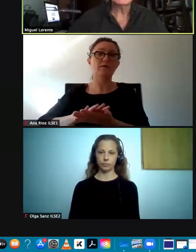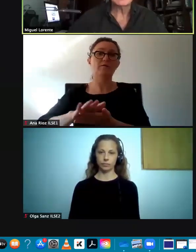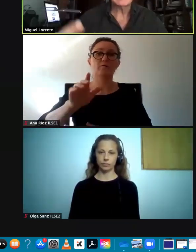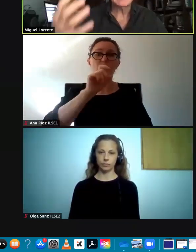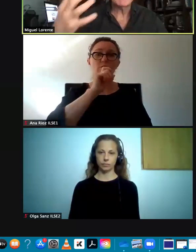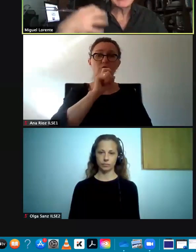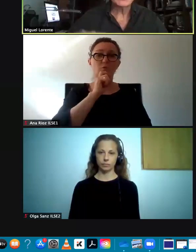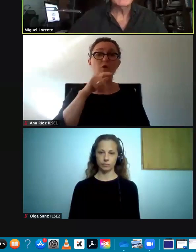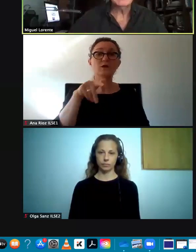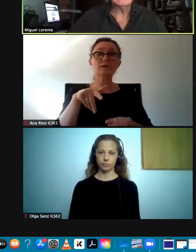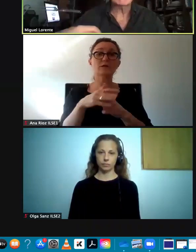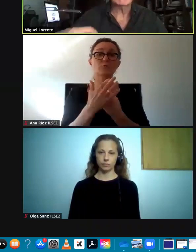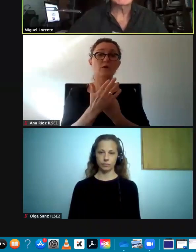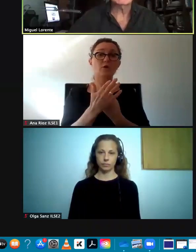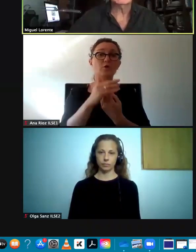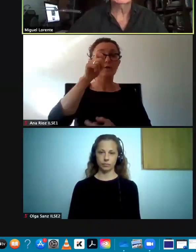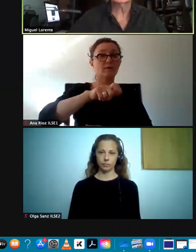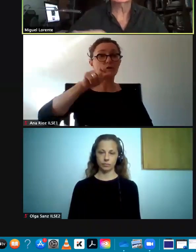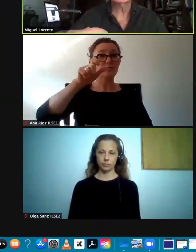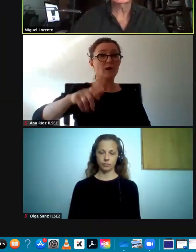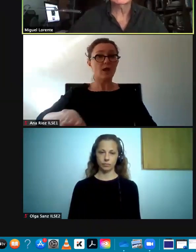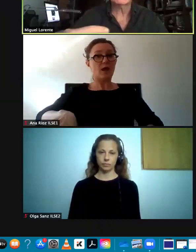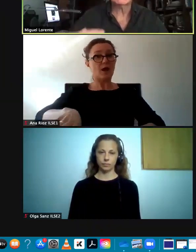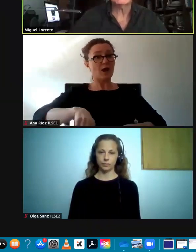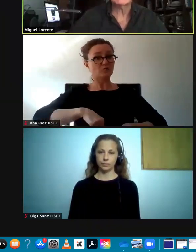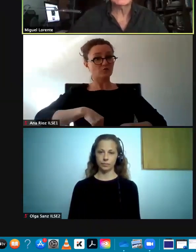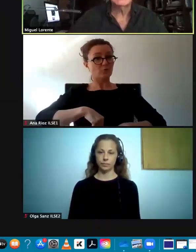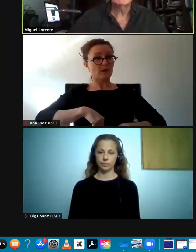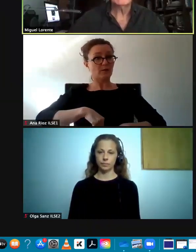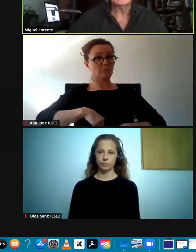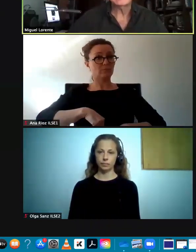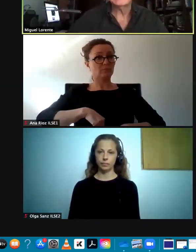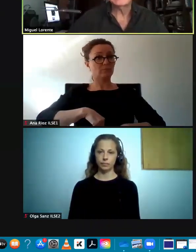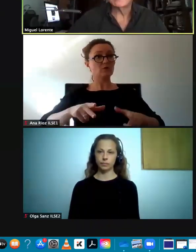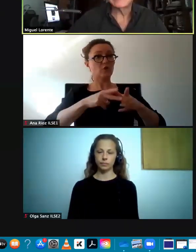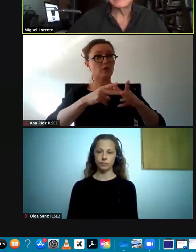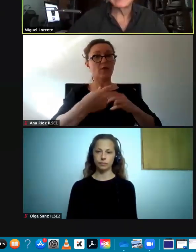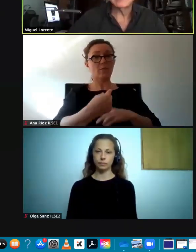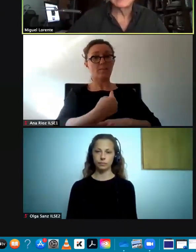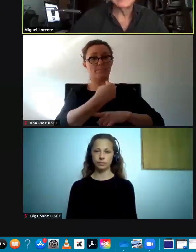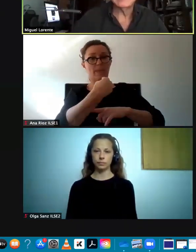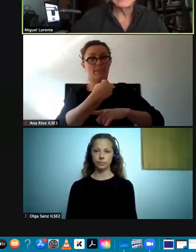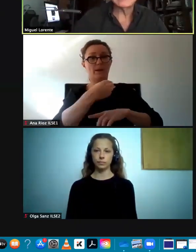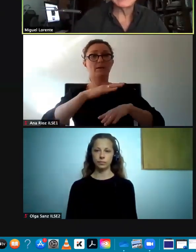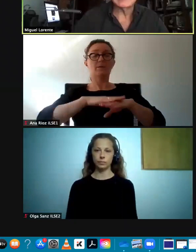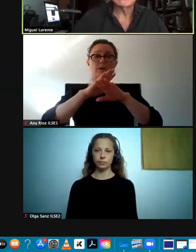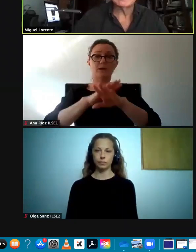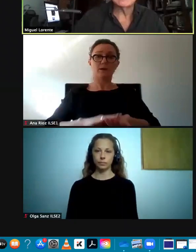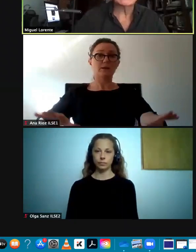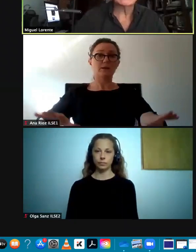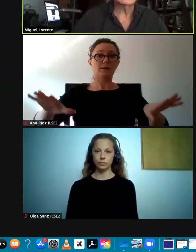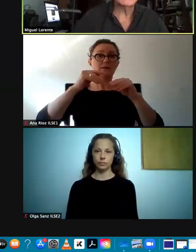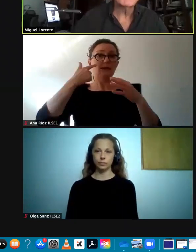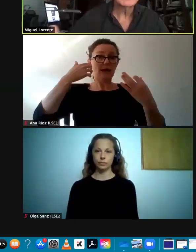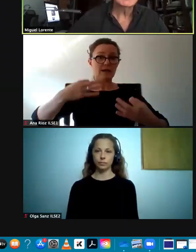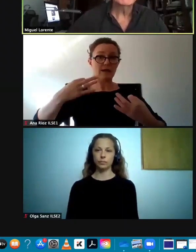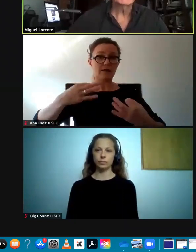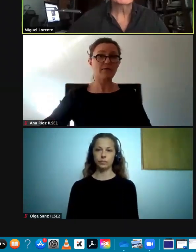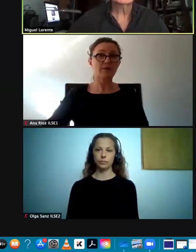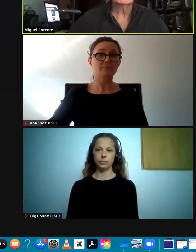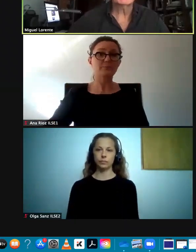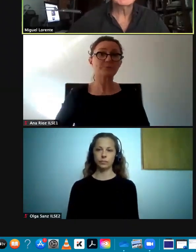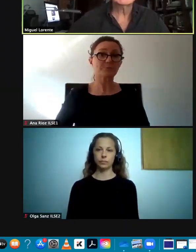cada una de las personas que asume las referencias de esa sociedad androcéntrica para interpretar la realidad. Y el